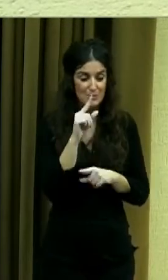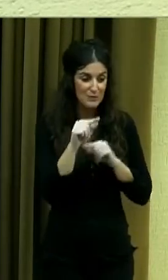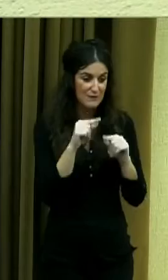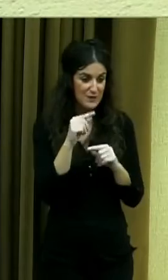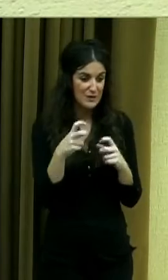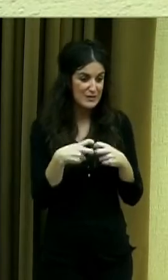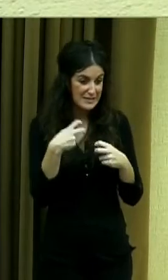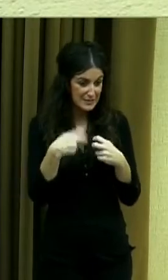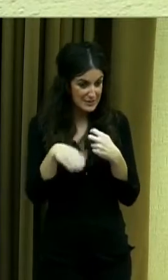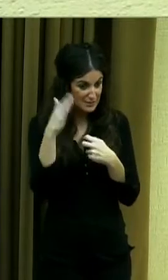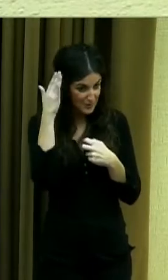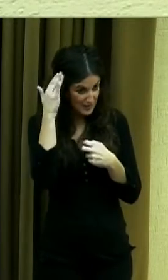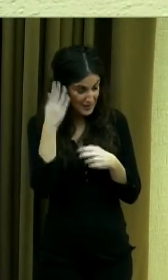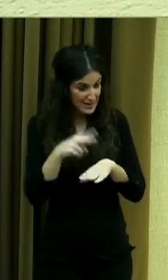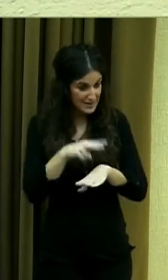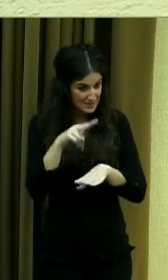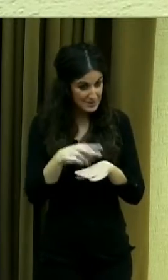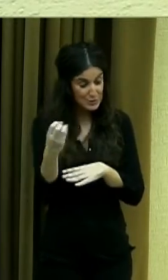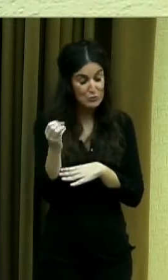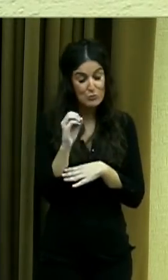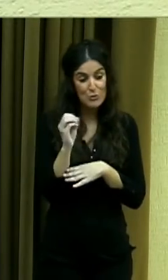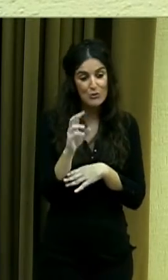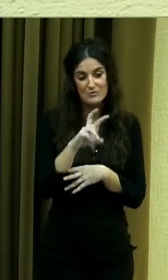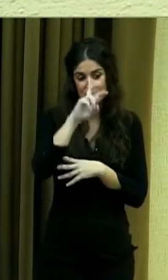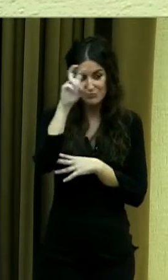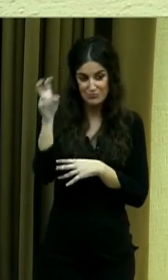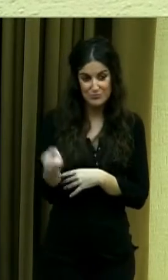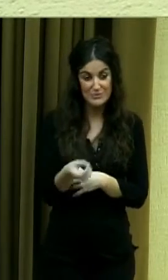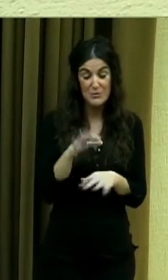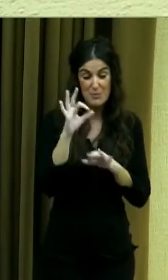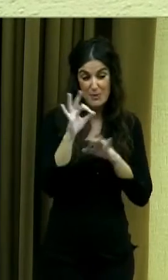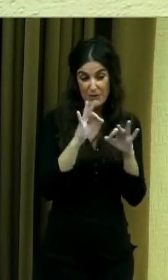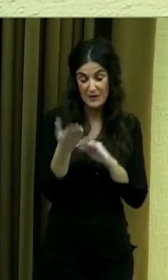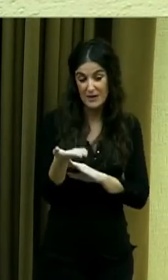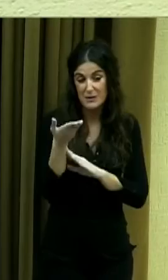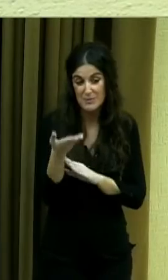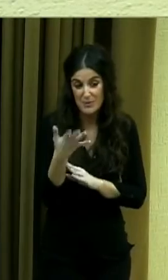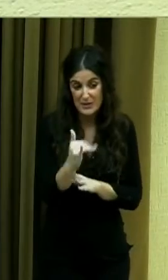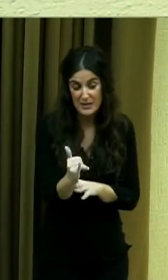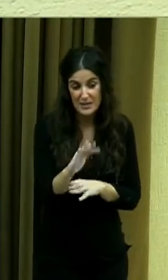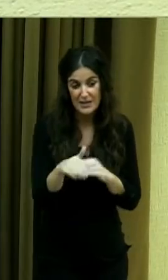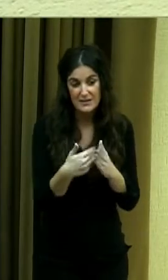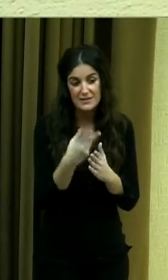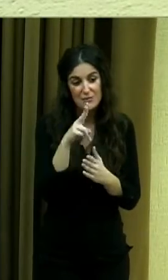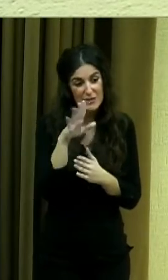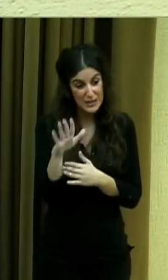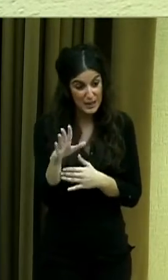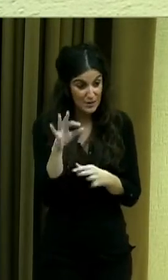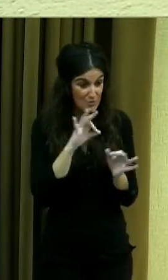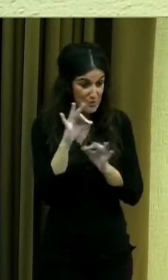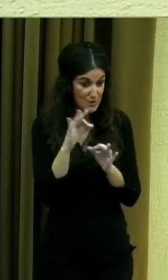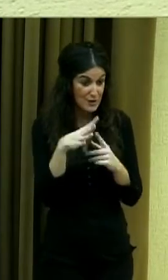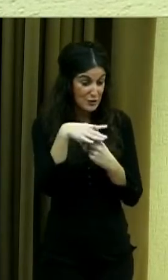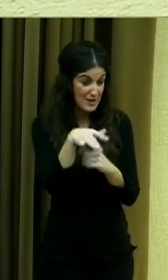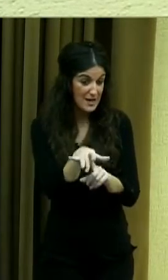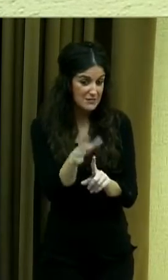traumatismos craneales, epilepsias, etcétera. Y hay un porcentaje bastante importante, hasta un 25% de casos, en los cuales no